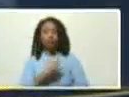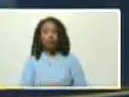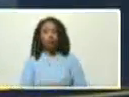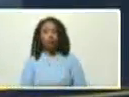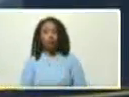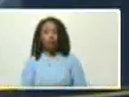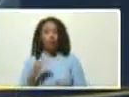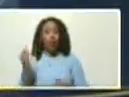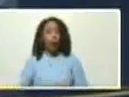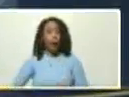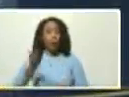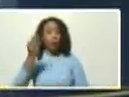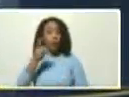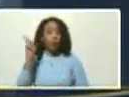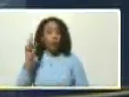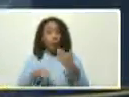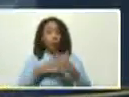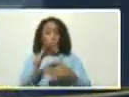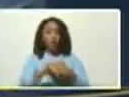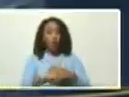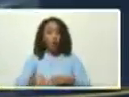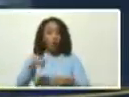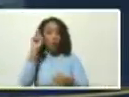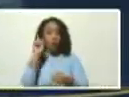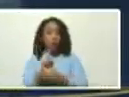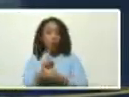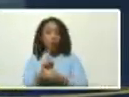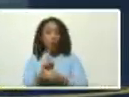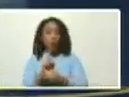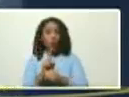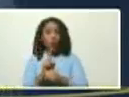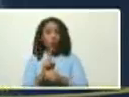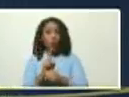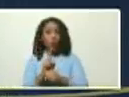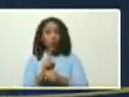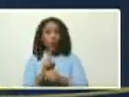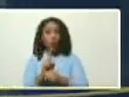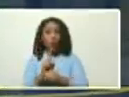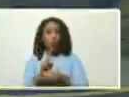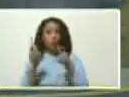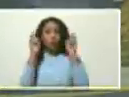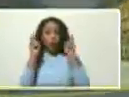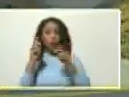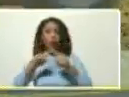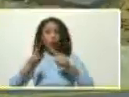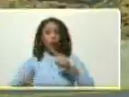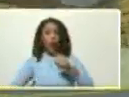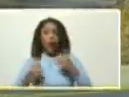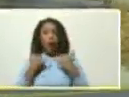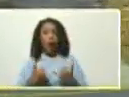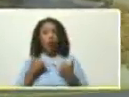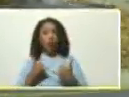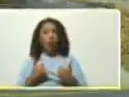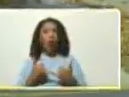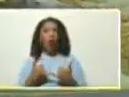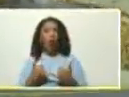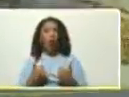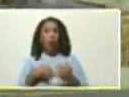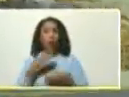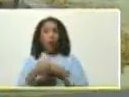que este proyecto va a ser el único de este estilo, con energía renovable y con lo que